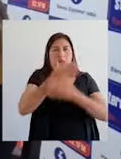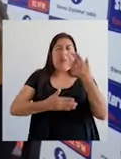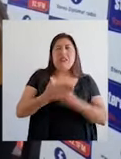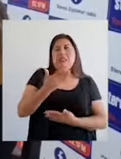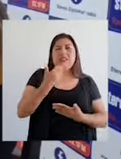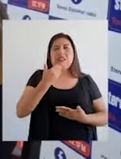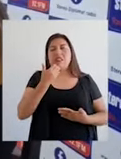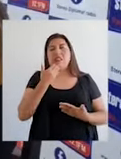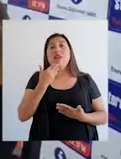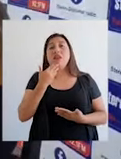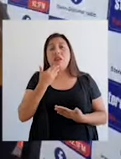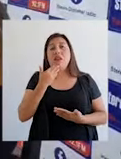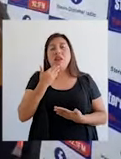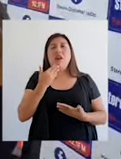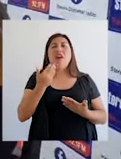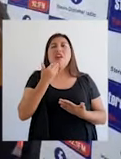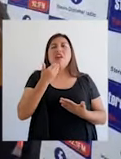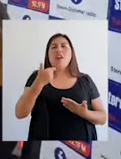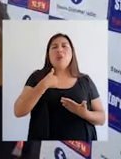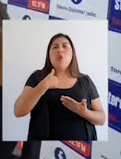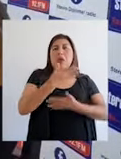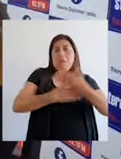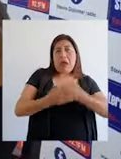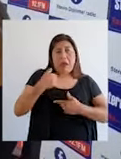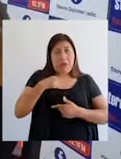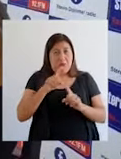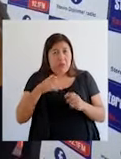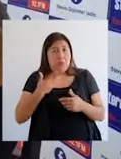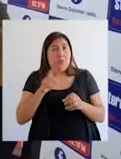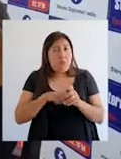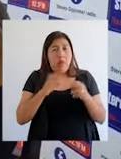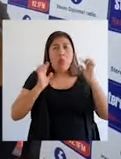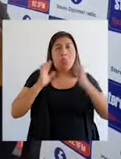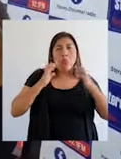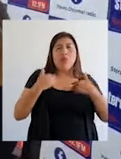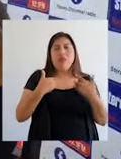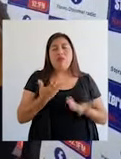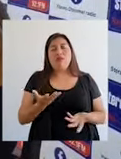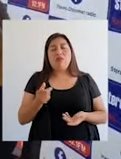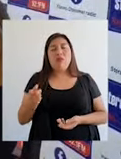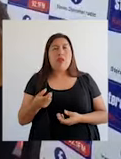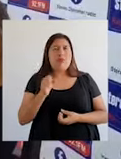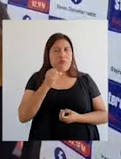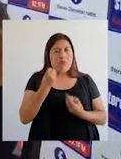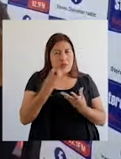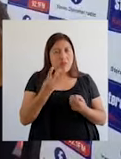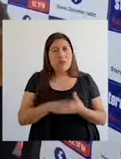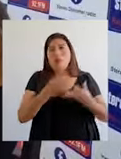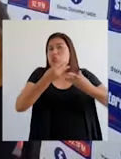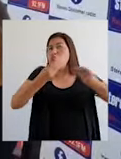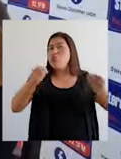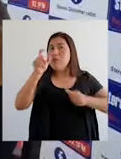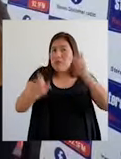dar, y hasta podríamos animarle a que se vaya a registrar o a un familiar lo registre, ¿no? Por supuesto. Hay muchísimas personas con discapacidad, incluso